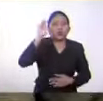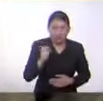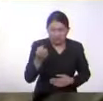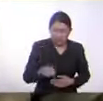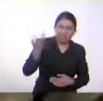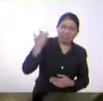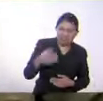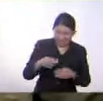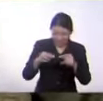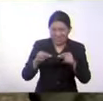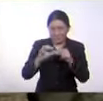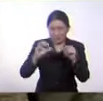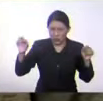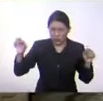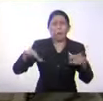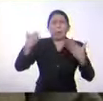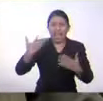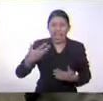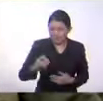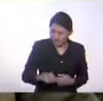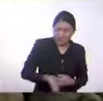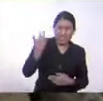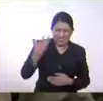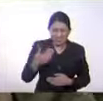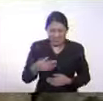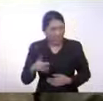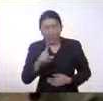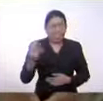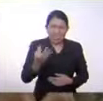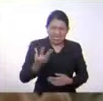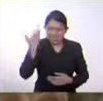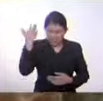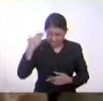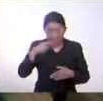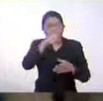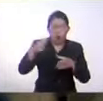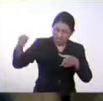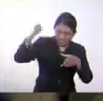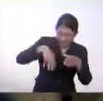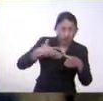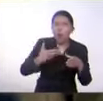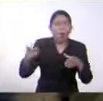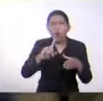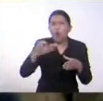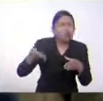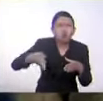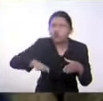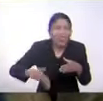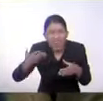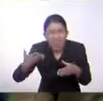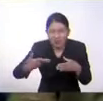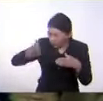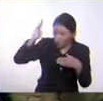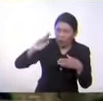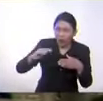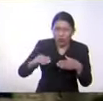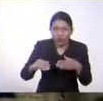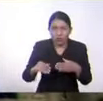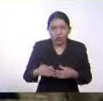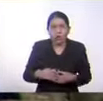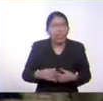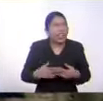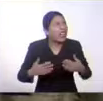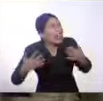está una soga? Ay, ¿por qué empacas cosas inútiles, Chispita?